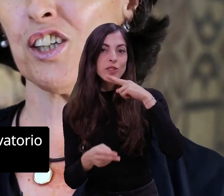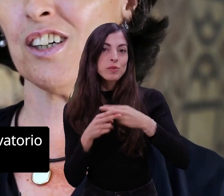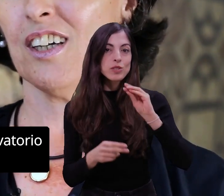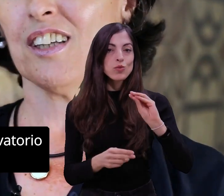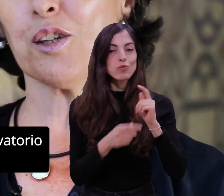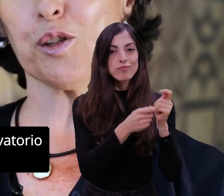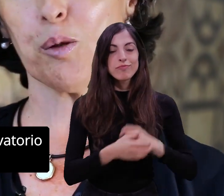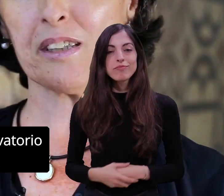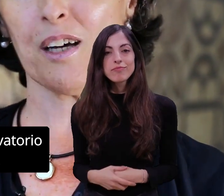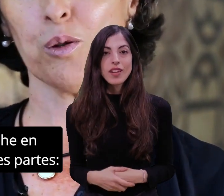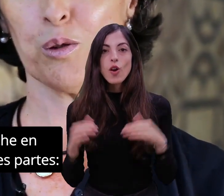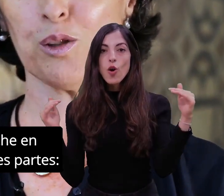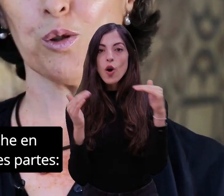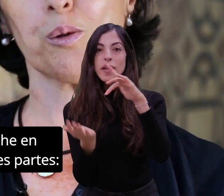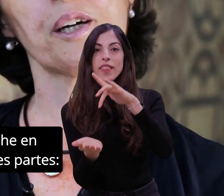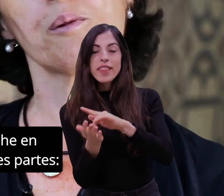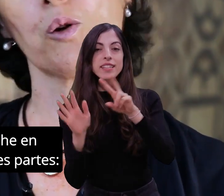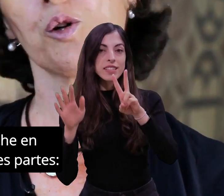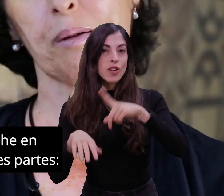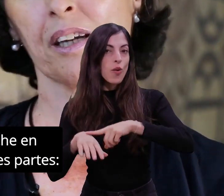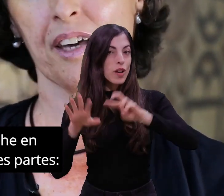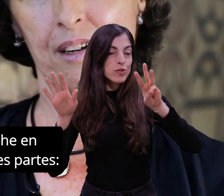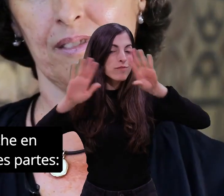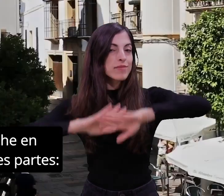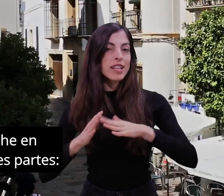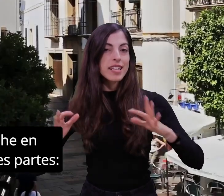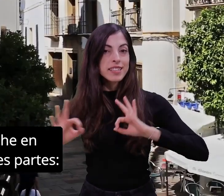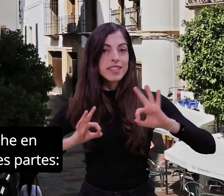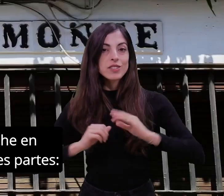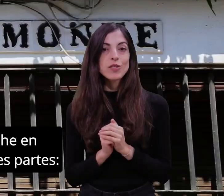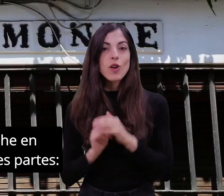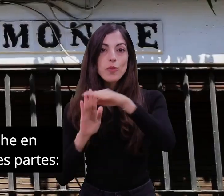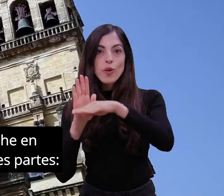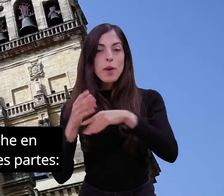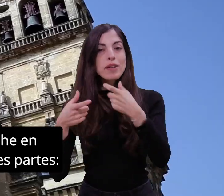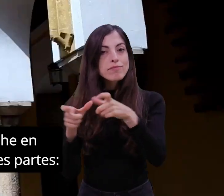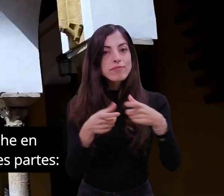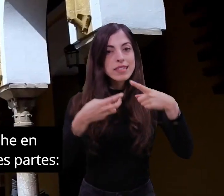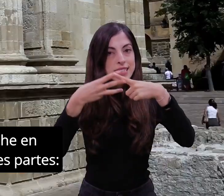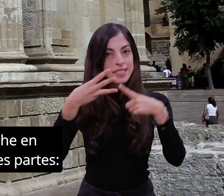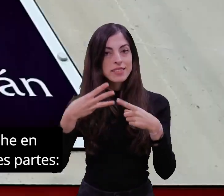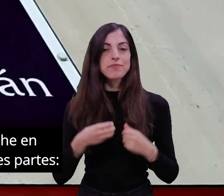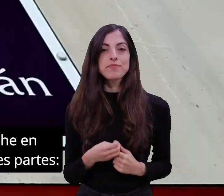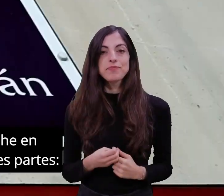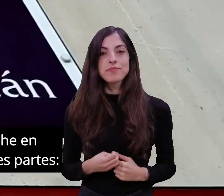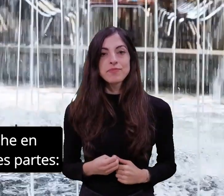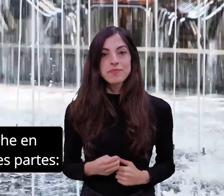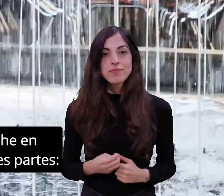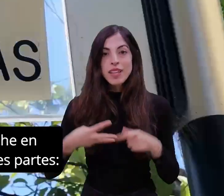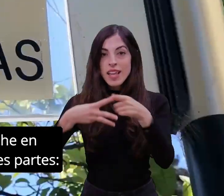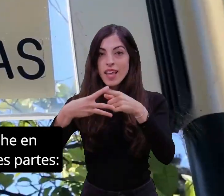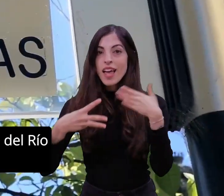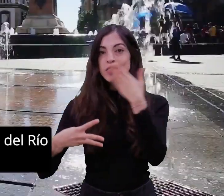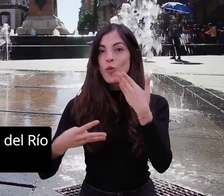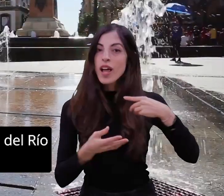que lleva su nombre. Será el jueves, día 7, a partir de las 8 de la noche en el Gran Teatro, con un programa estructurado en